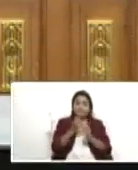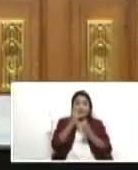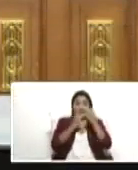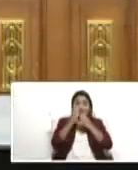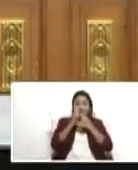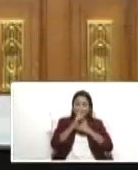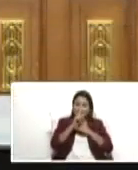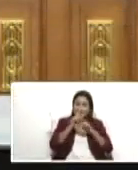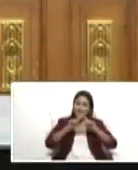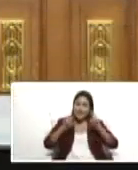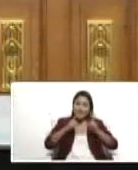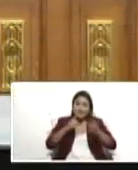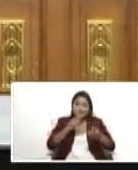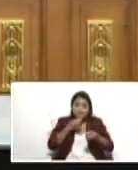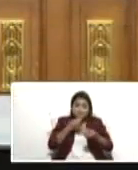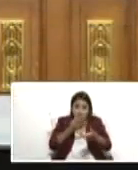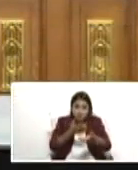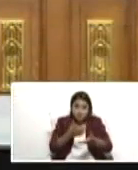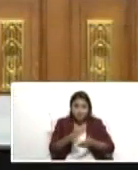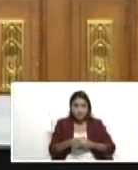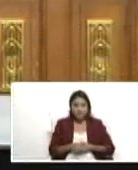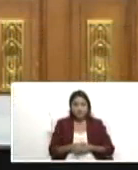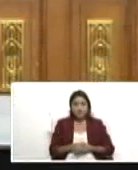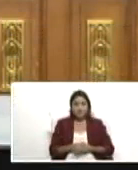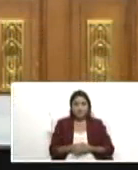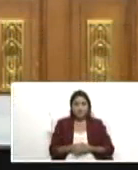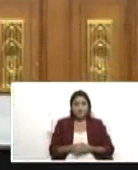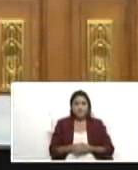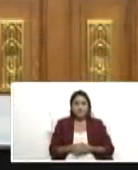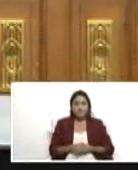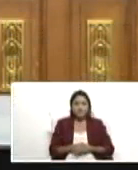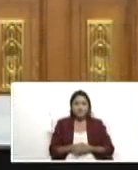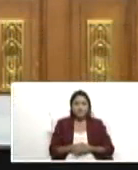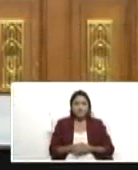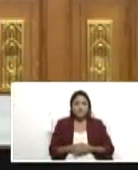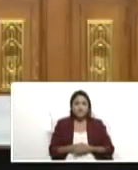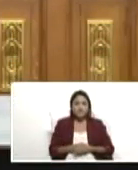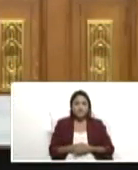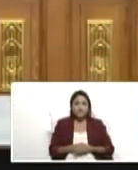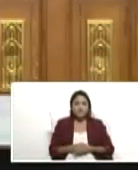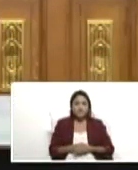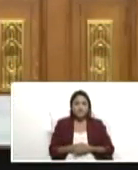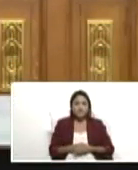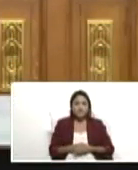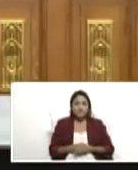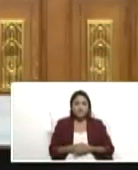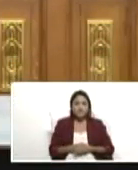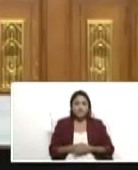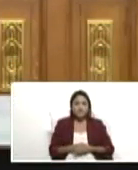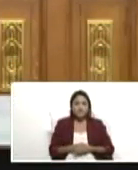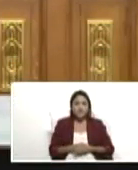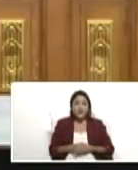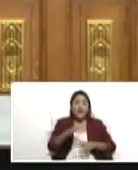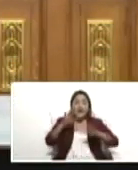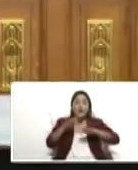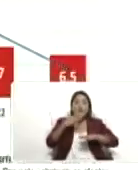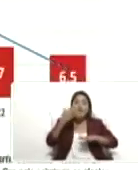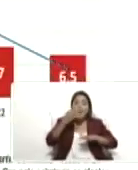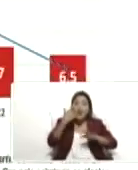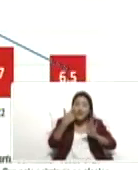examen se permite un examen decir algunas verdades que hay que